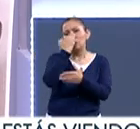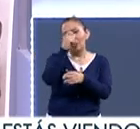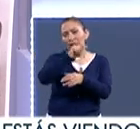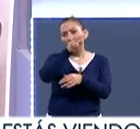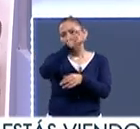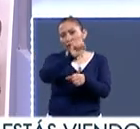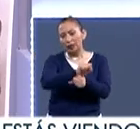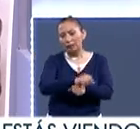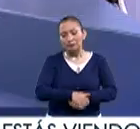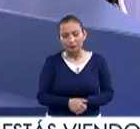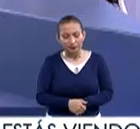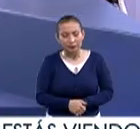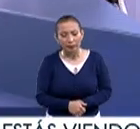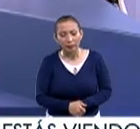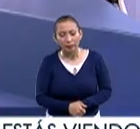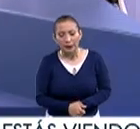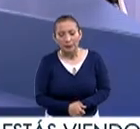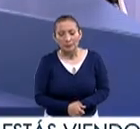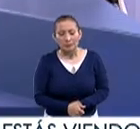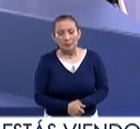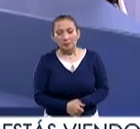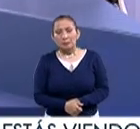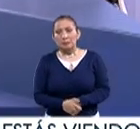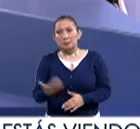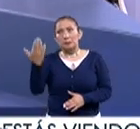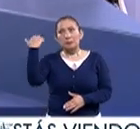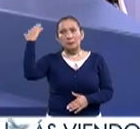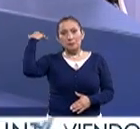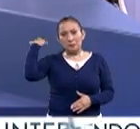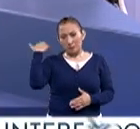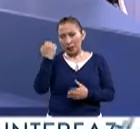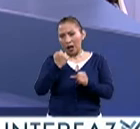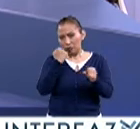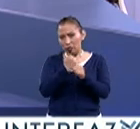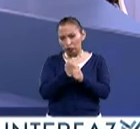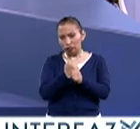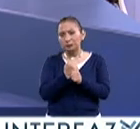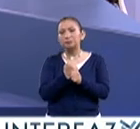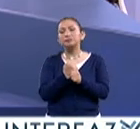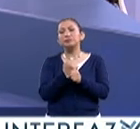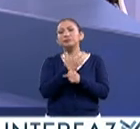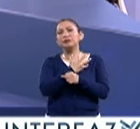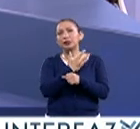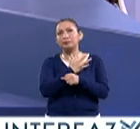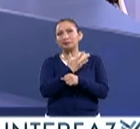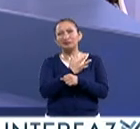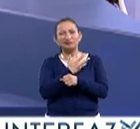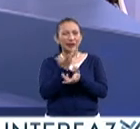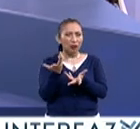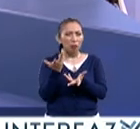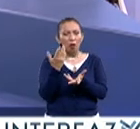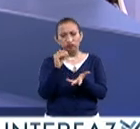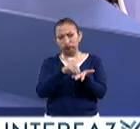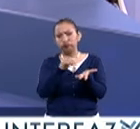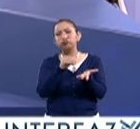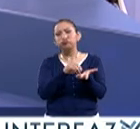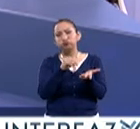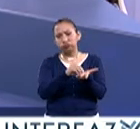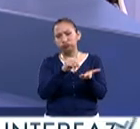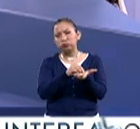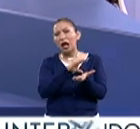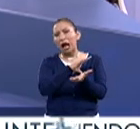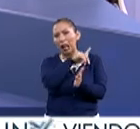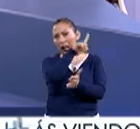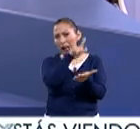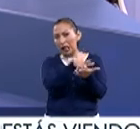escuelas telesecundarias. Desde hace algunos años tenemos vigente una